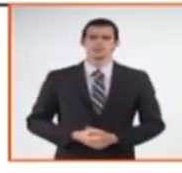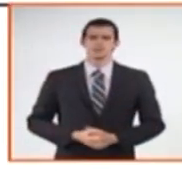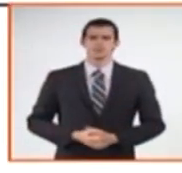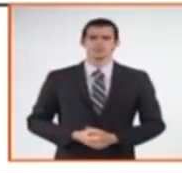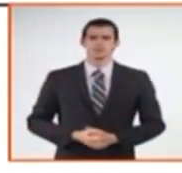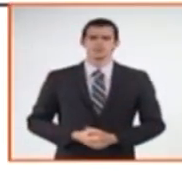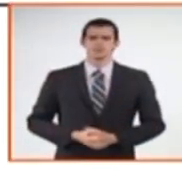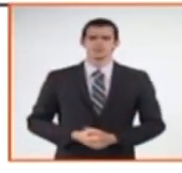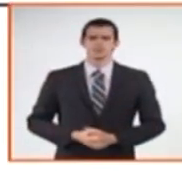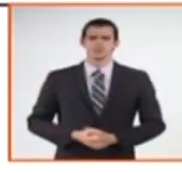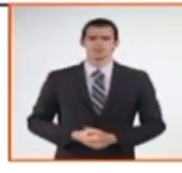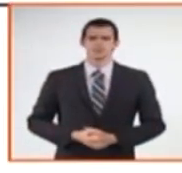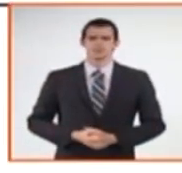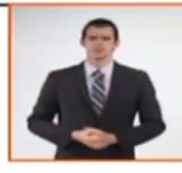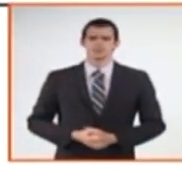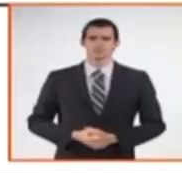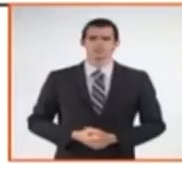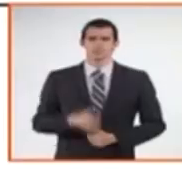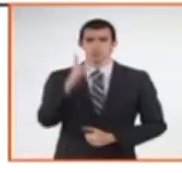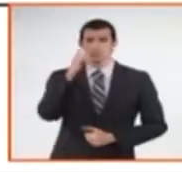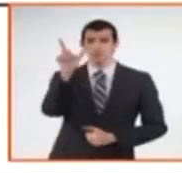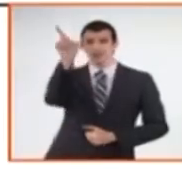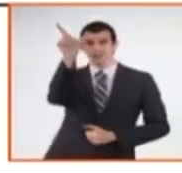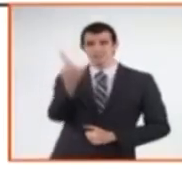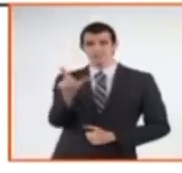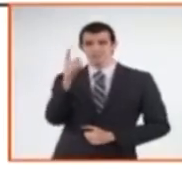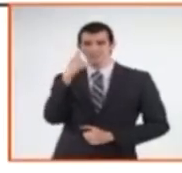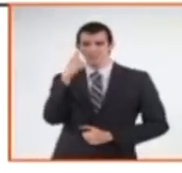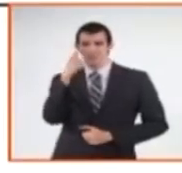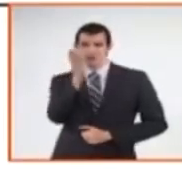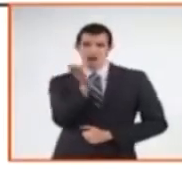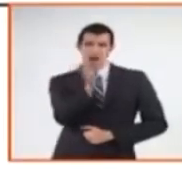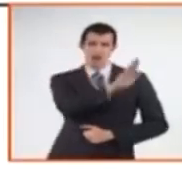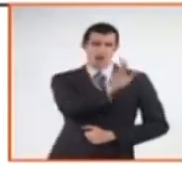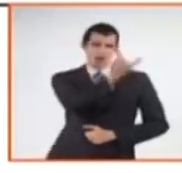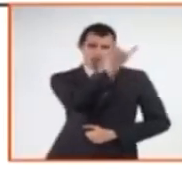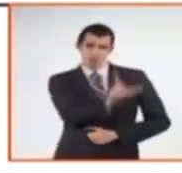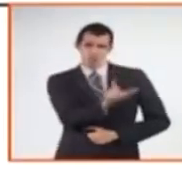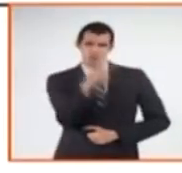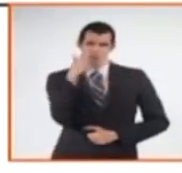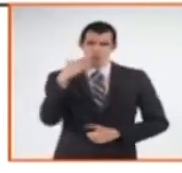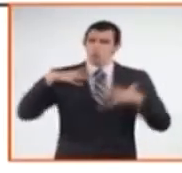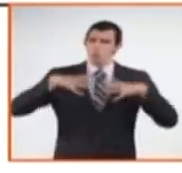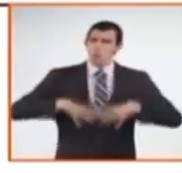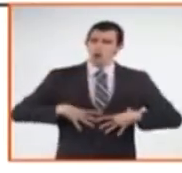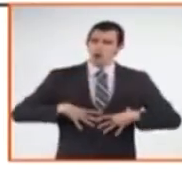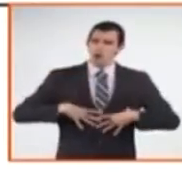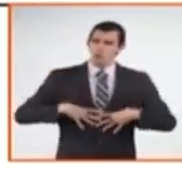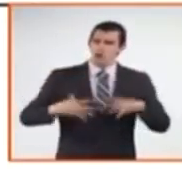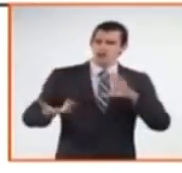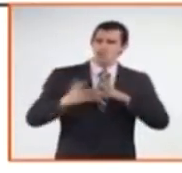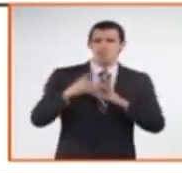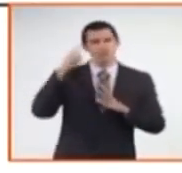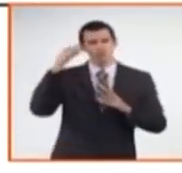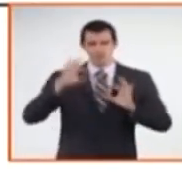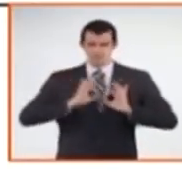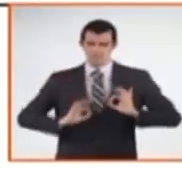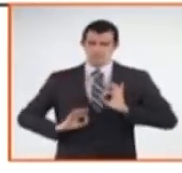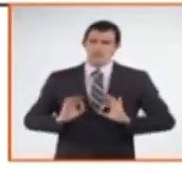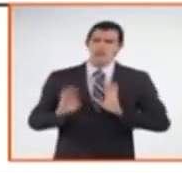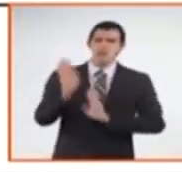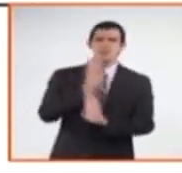la calidad de los anticuerpos también cae pero cae menos quiere decir que estamos estamos teniendo